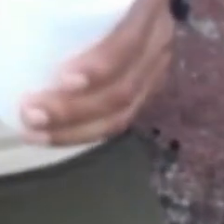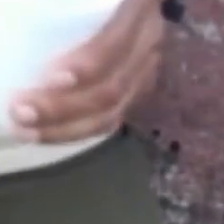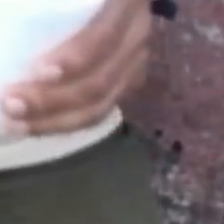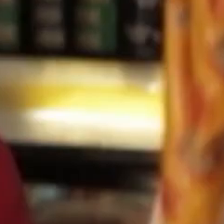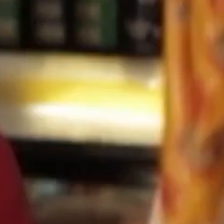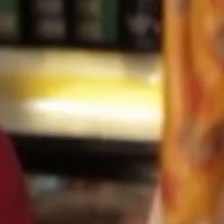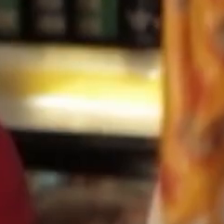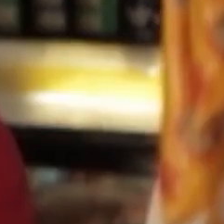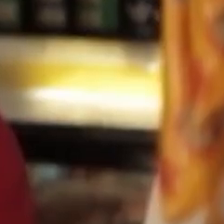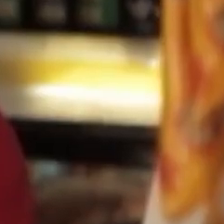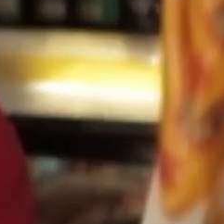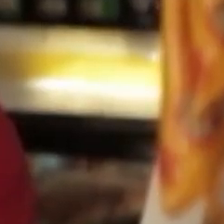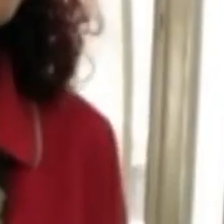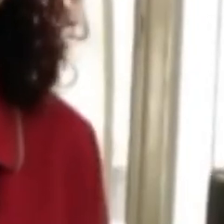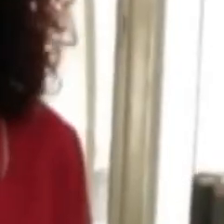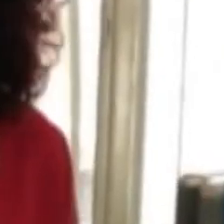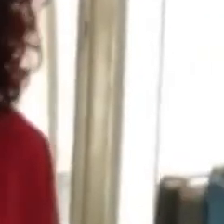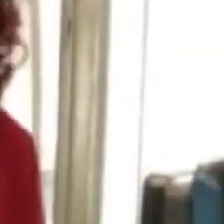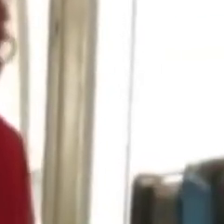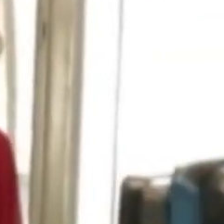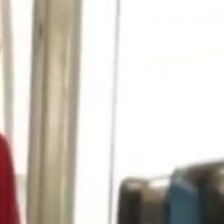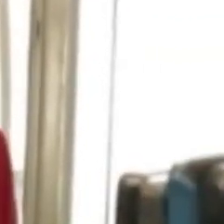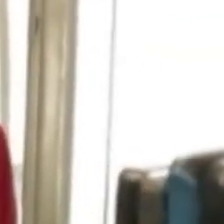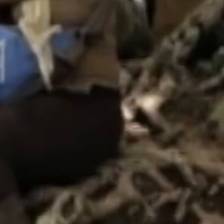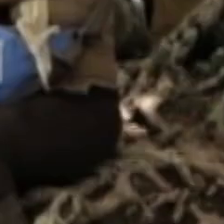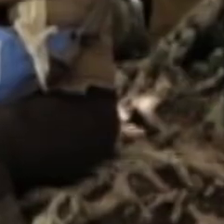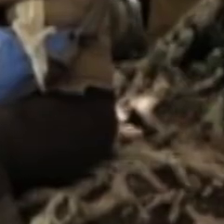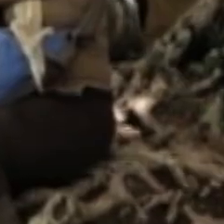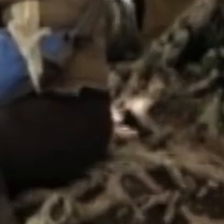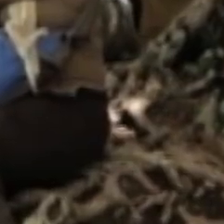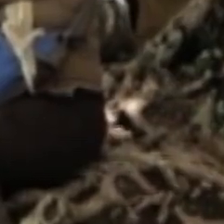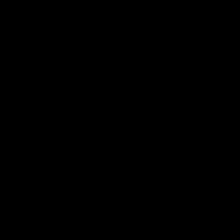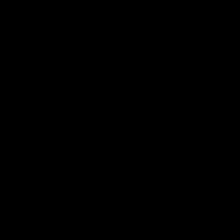A continuación, Soluciones del 13.